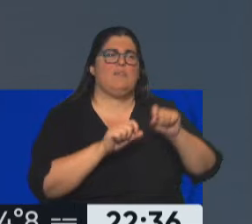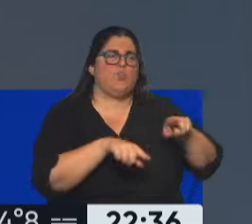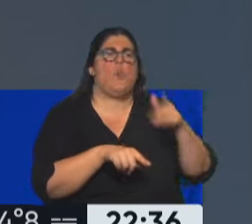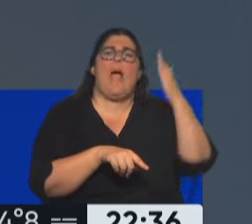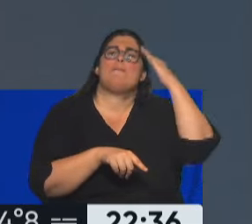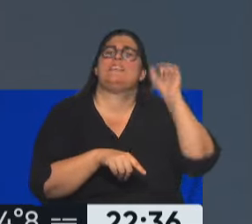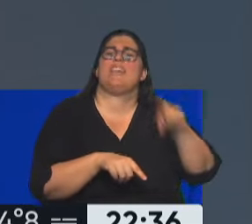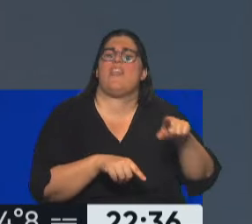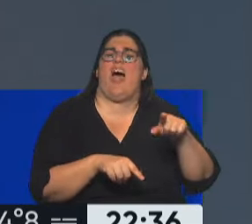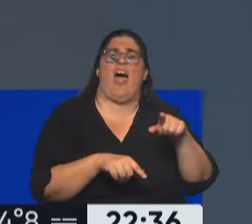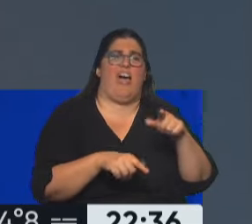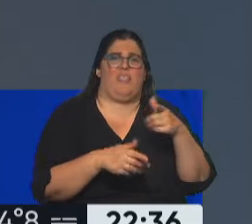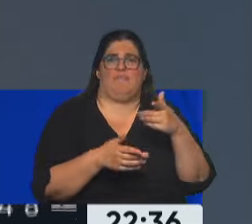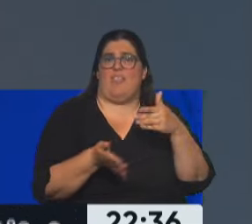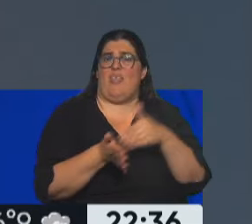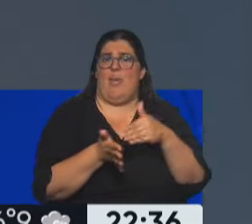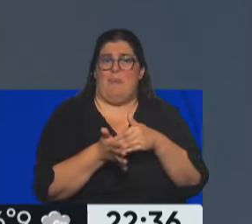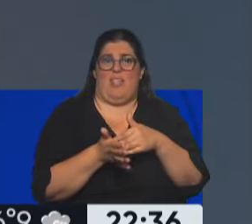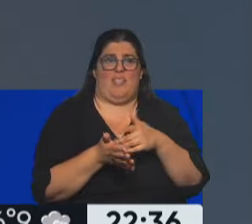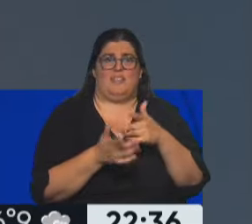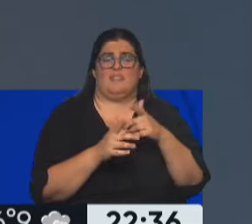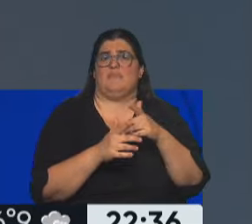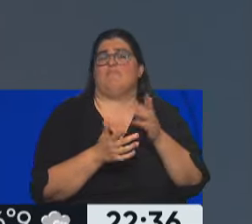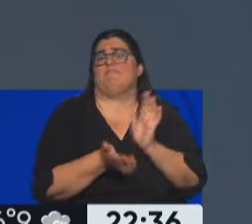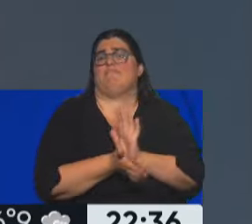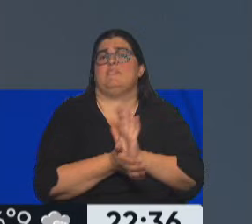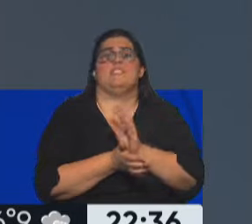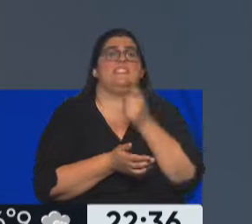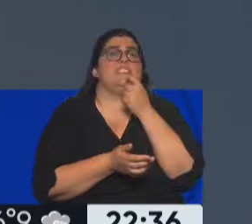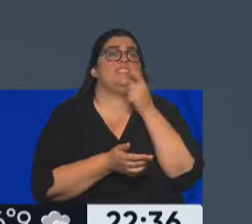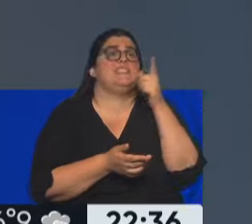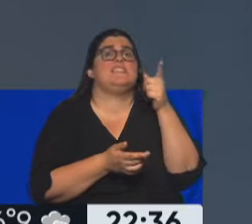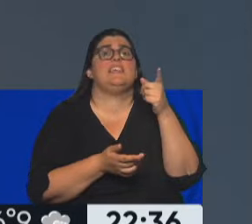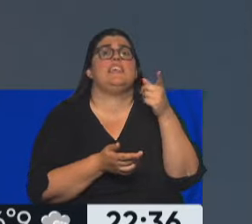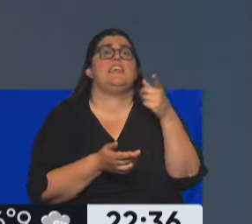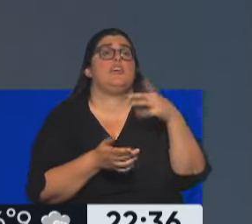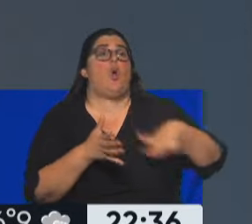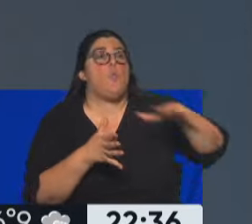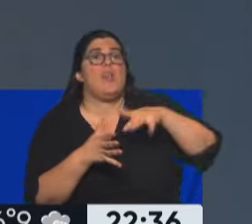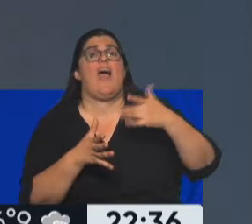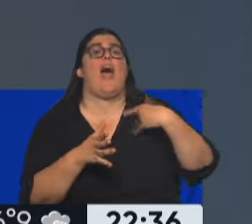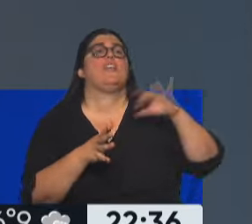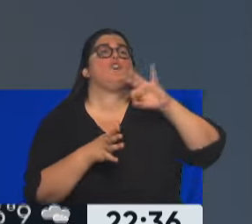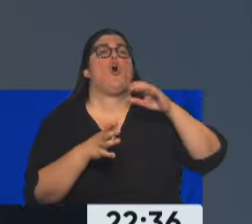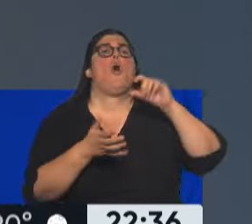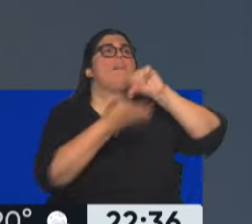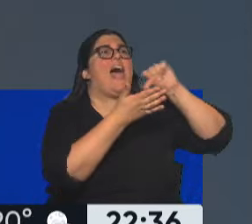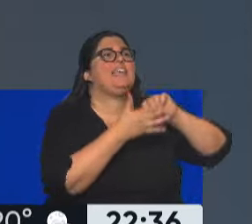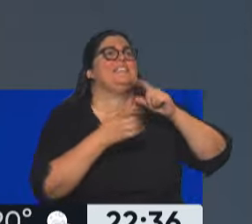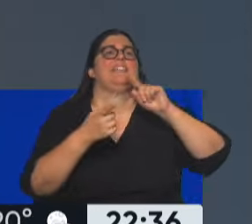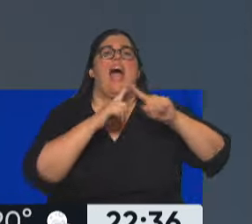va a ser sustancialmente más deficiente que si las que accionan son las instancias comunitarias o instancias de coordinación entre